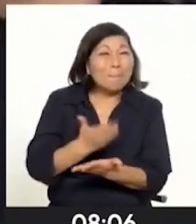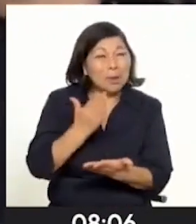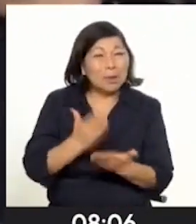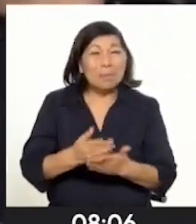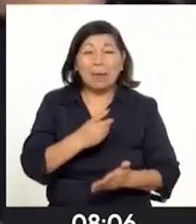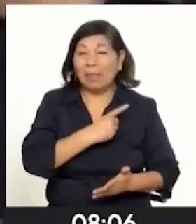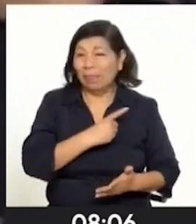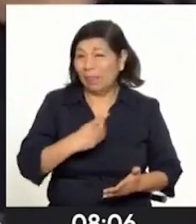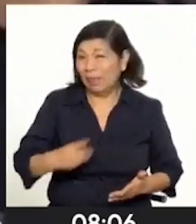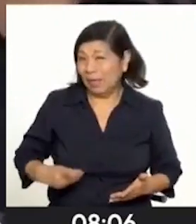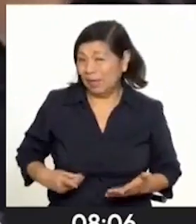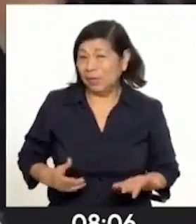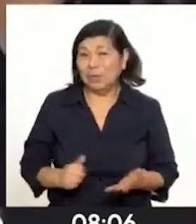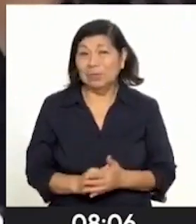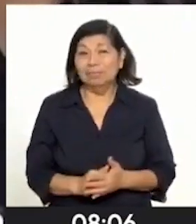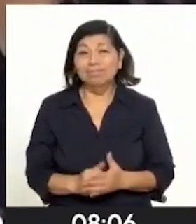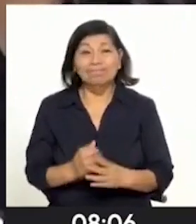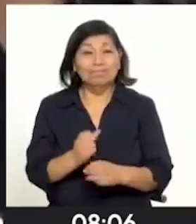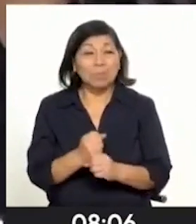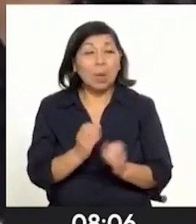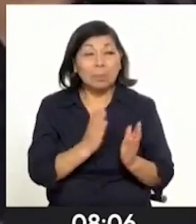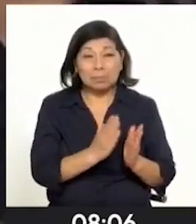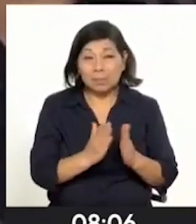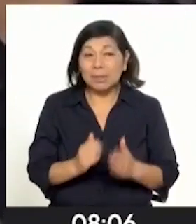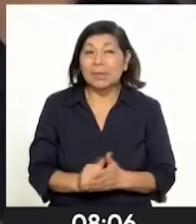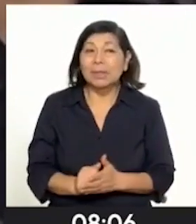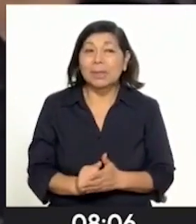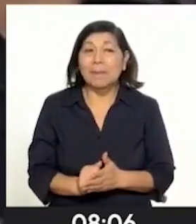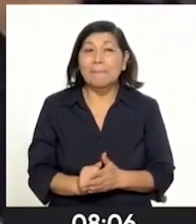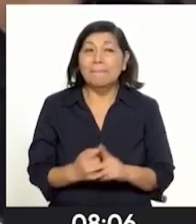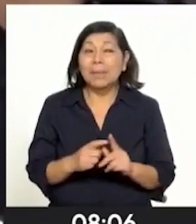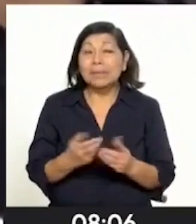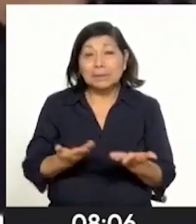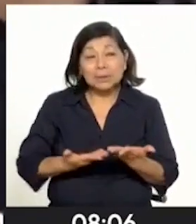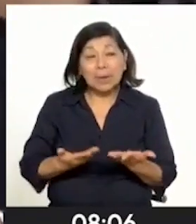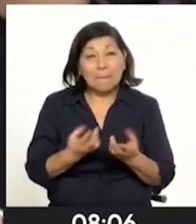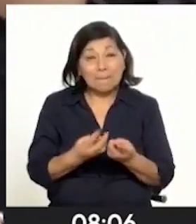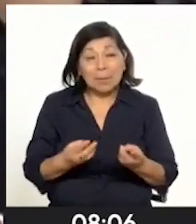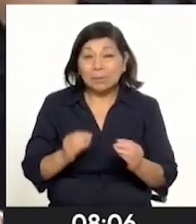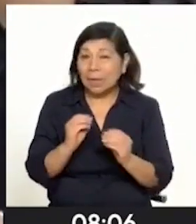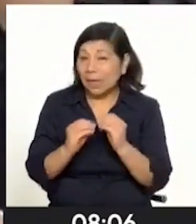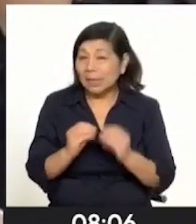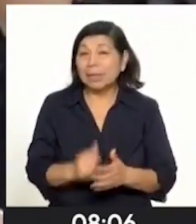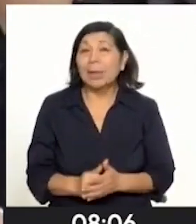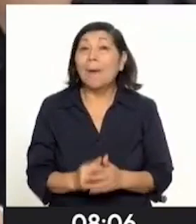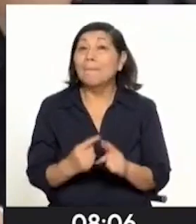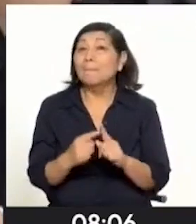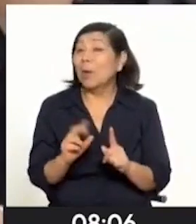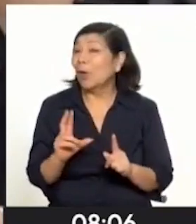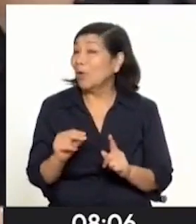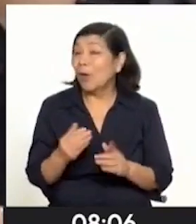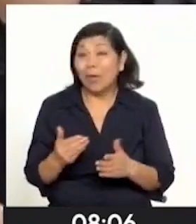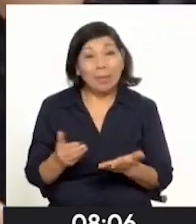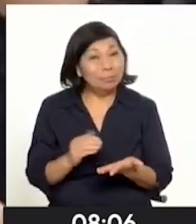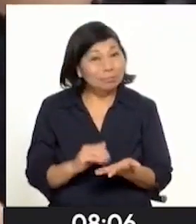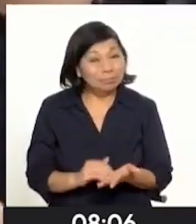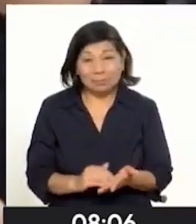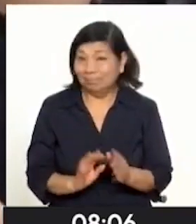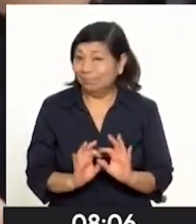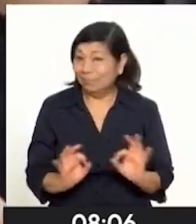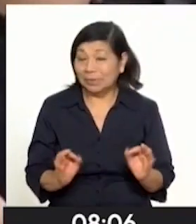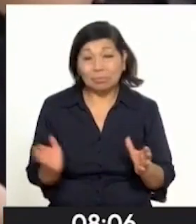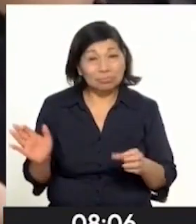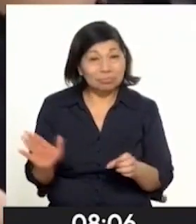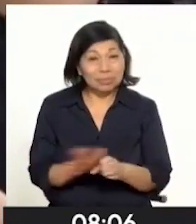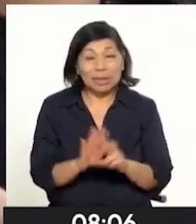director efectivamente ha tomado algunas medidas con el recurso de mantenimiento preventivo, pero no ha priorizado en el caso